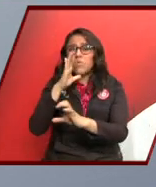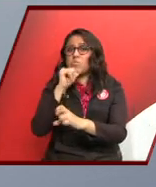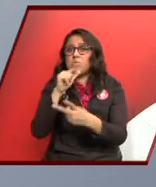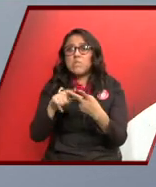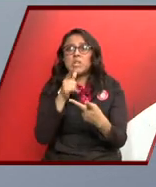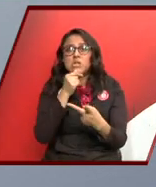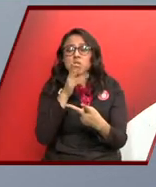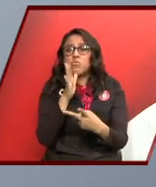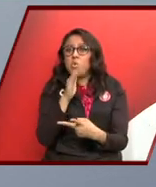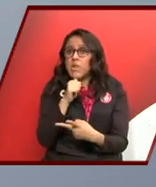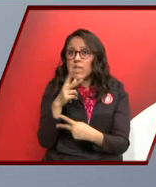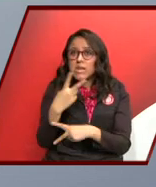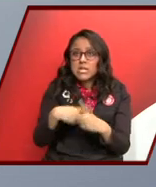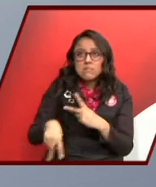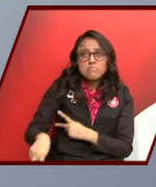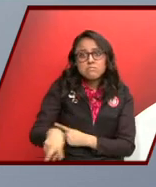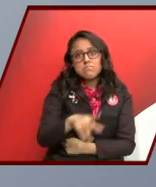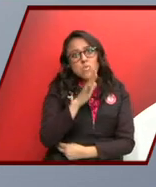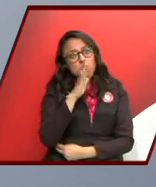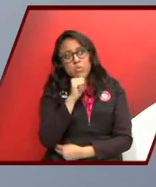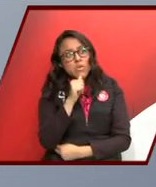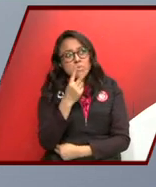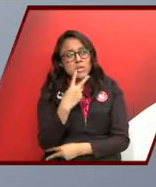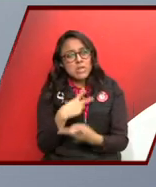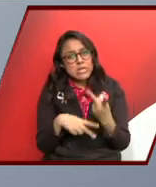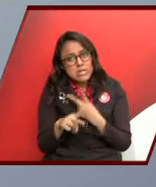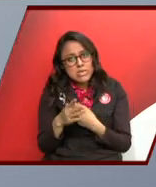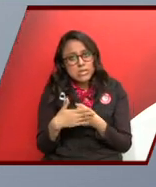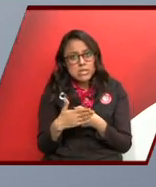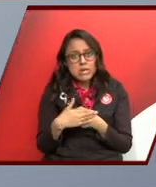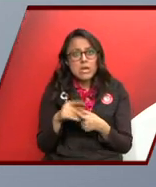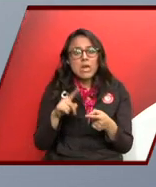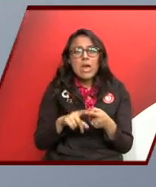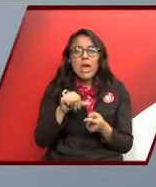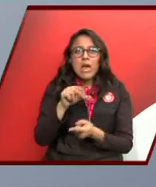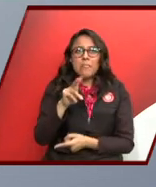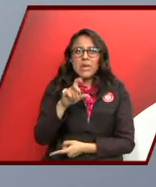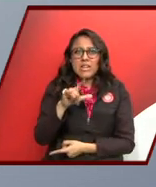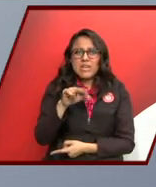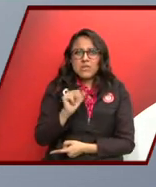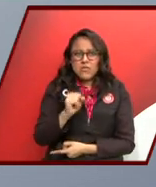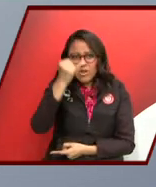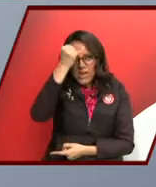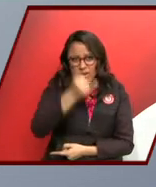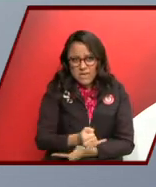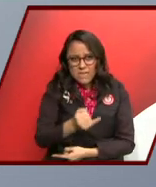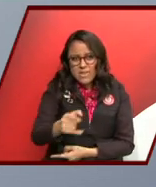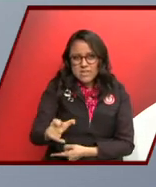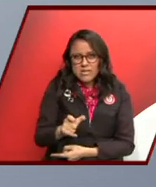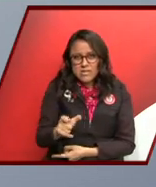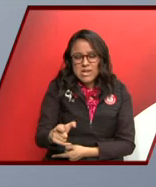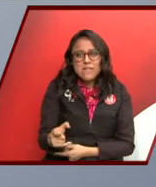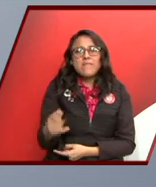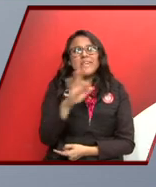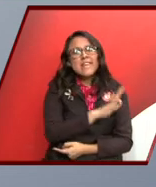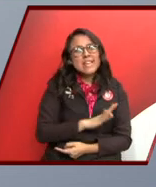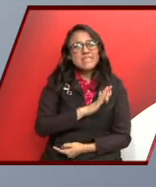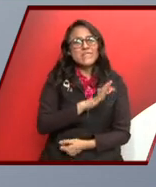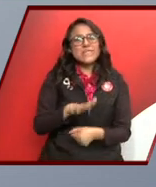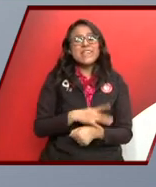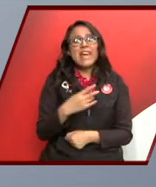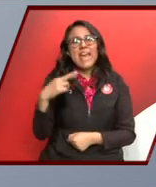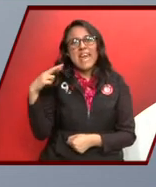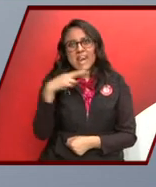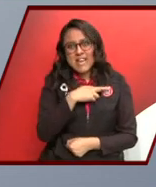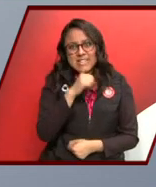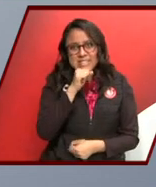entró la patrulla? Pues porque no hace rondín. Avelino Méndez Rangel, jefe de delegación de Xochimilco. Felicidades por la velocidad para atender este